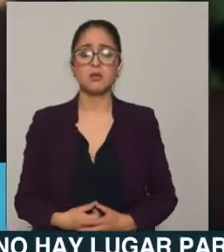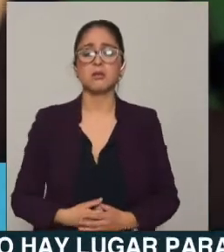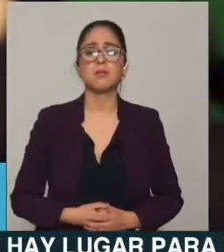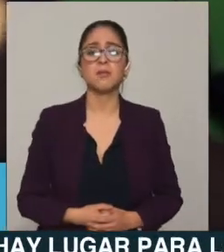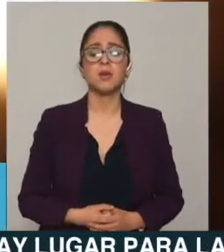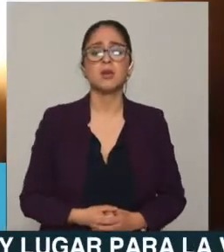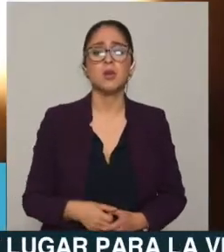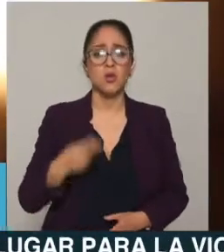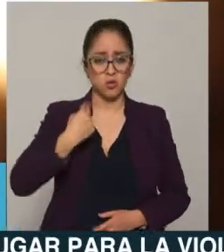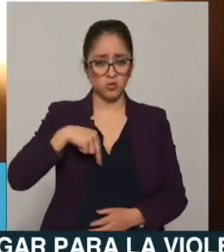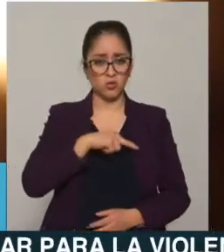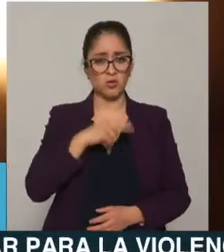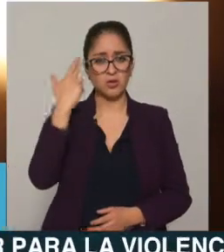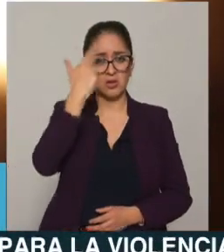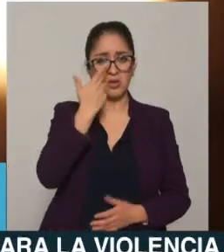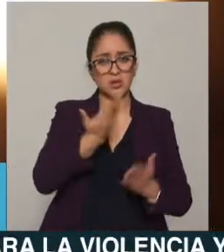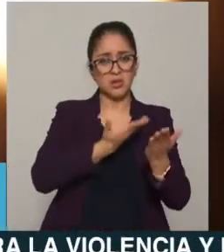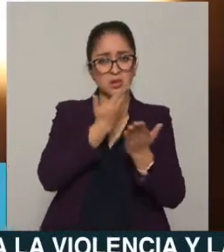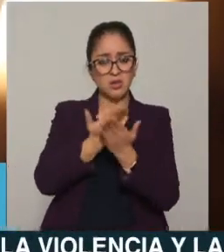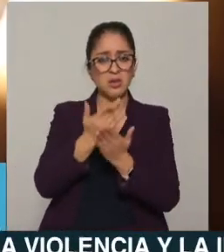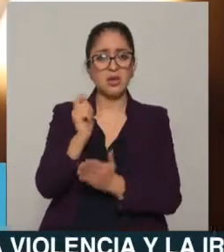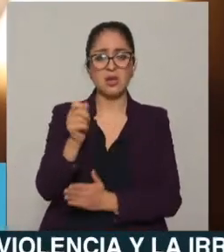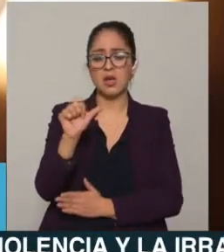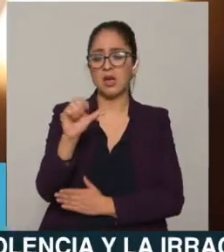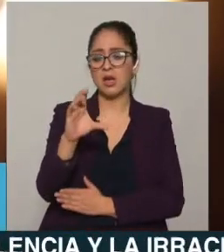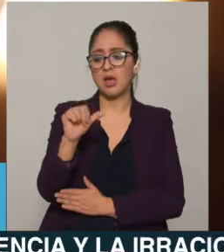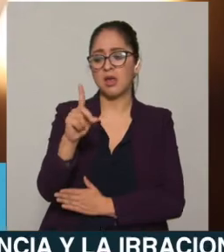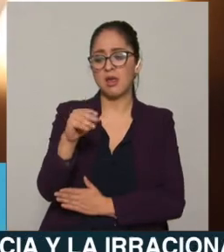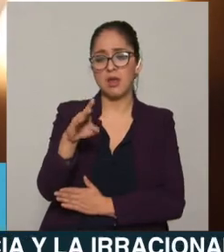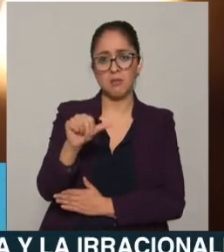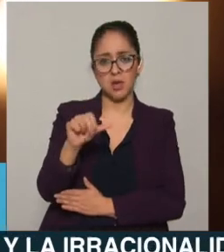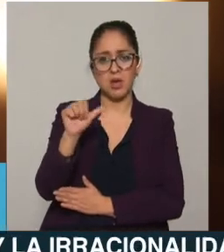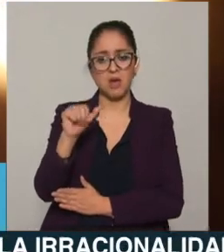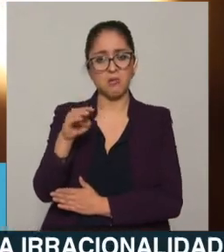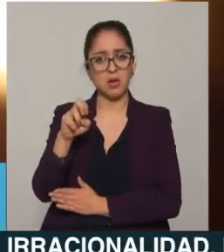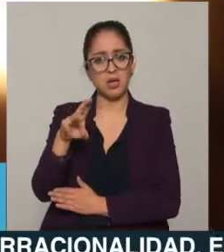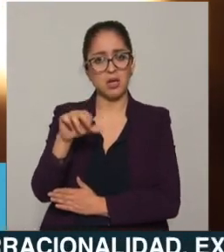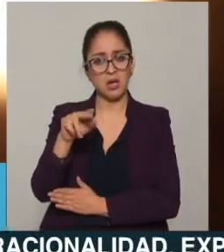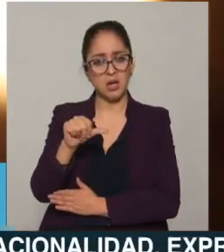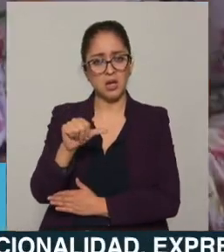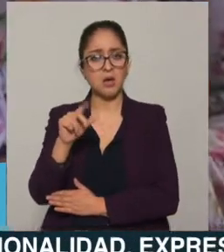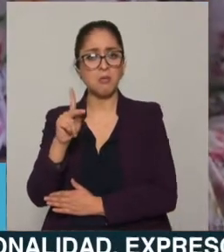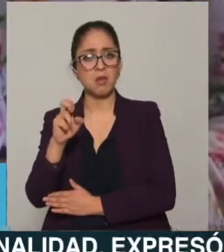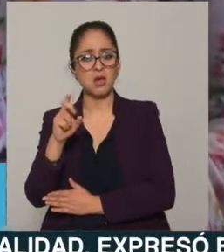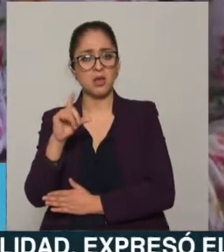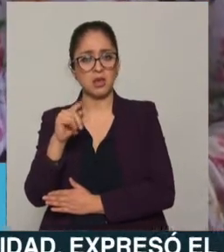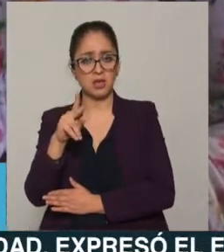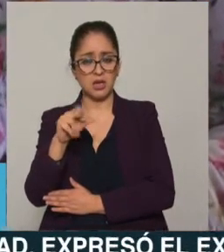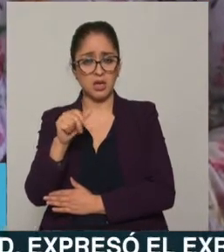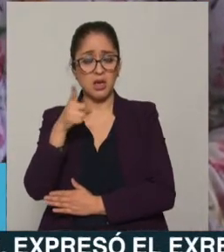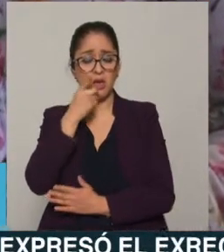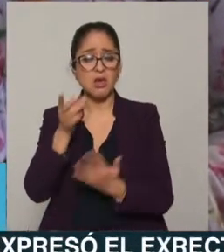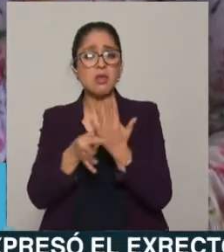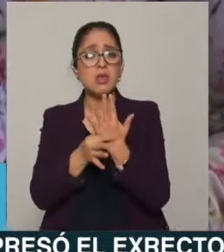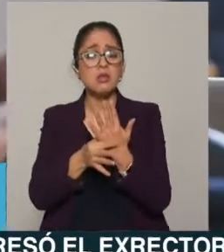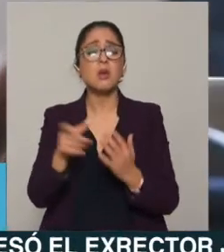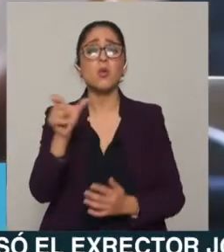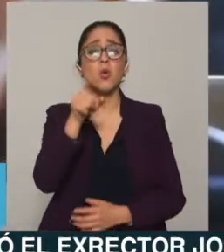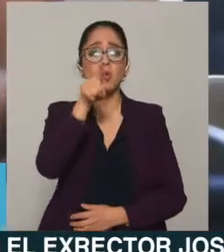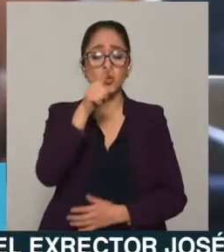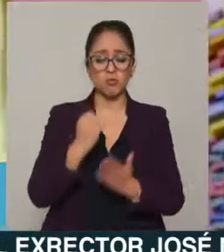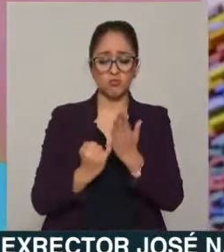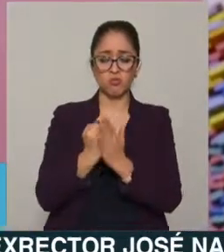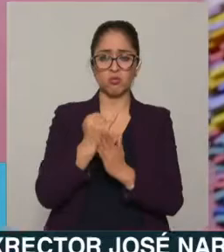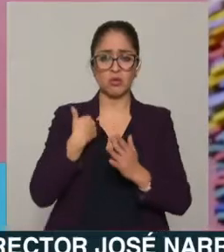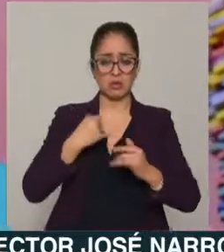ha publicado la Academia Americana de Pediatría, que afirman que la identidad de género una persona la tiene clara, la define desde